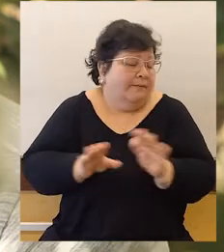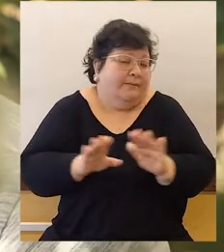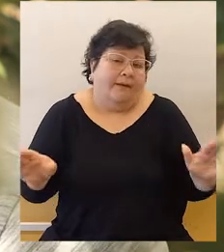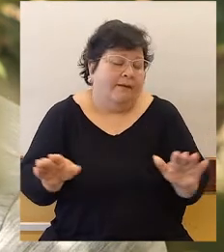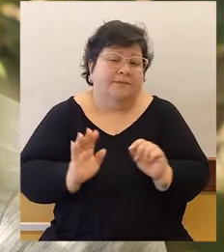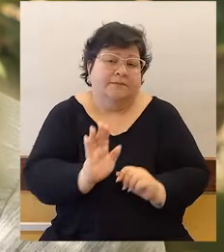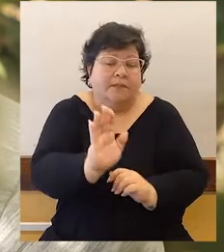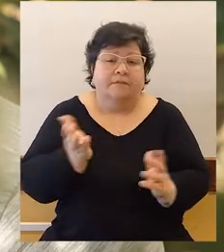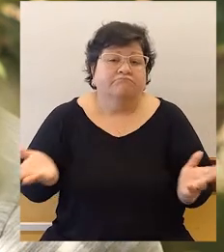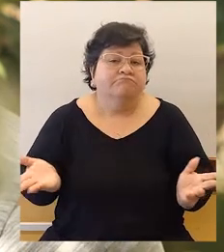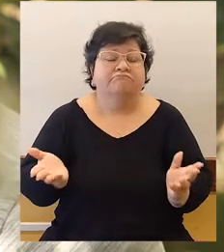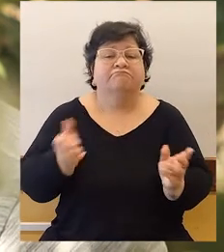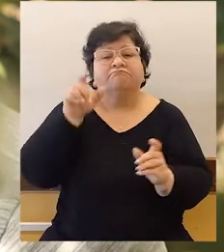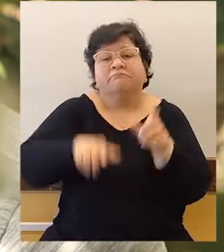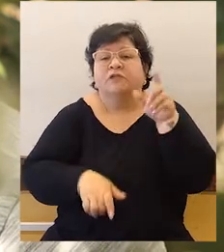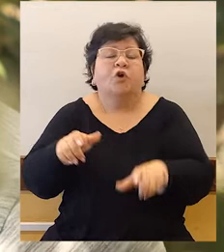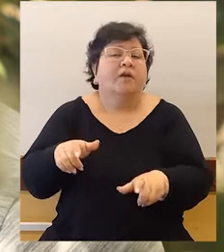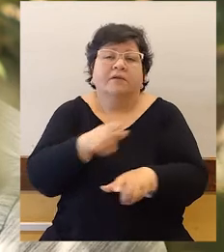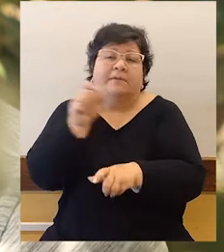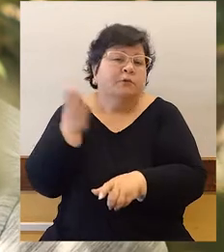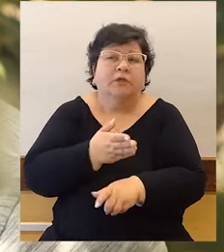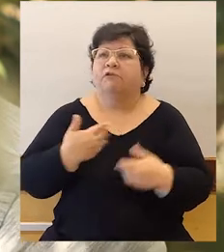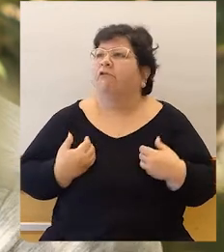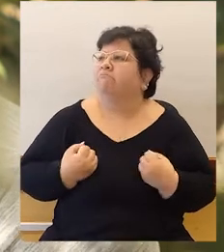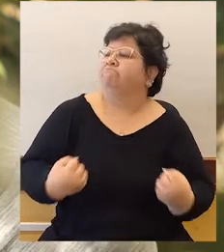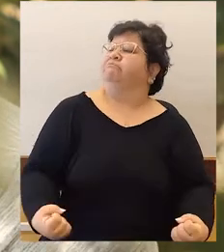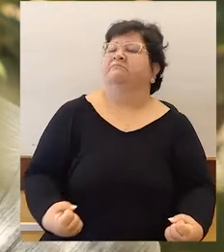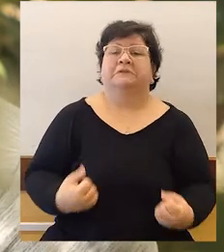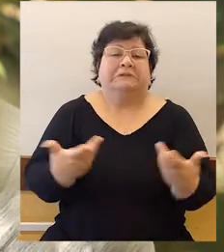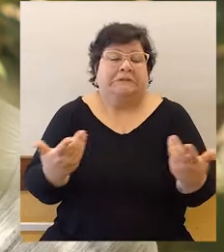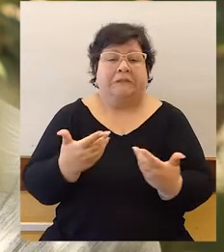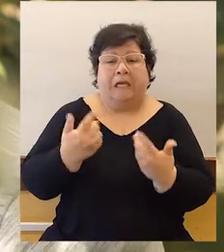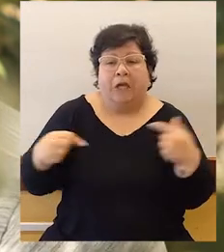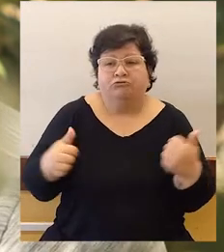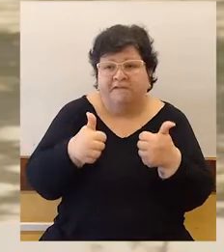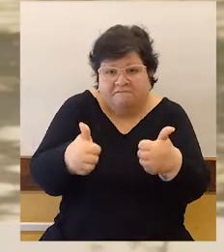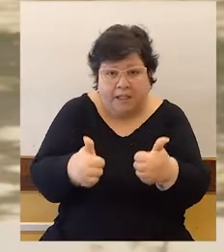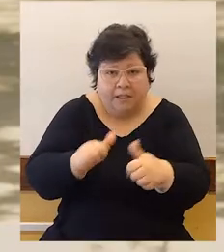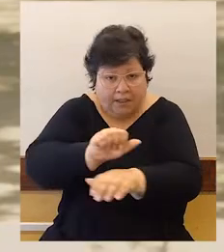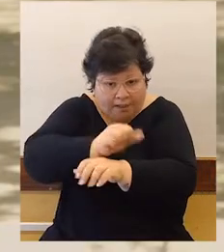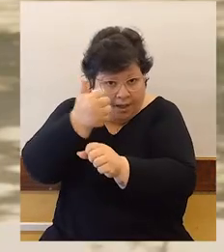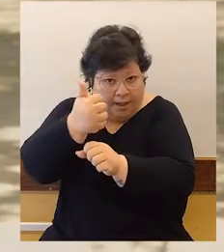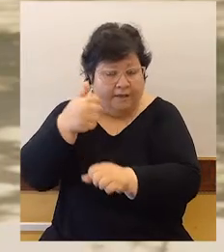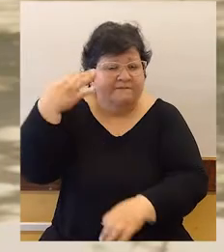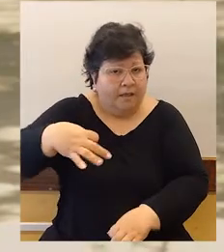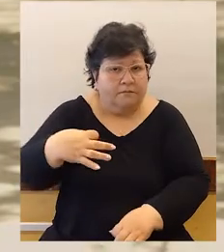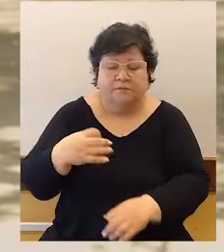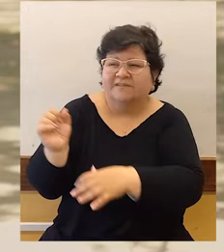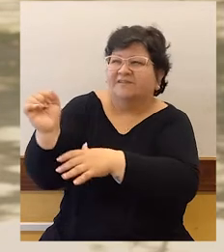parte de uno, lo único que tiene que hacer es entregarse al 100%. Si se dan las cosas bien y si no, también está bien. Toda esa